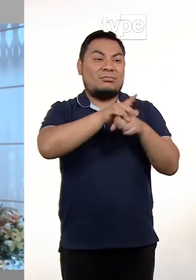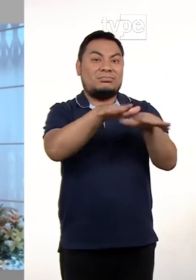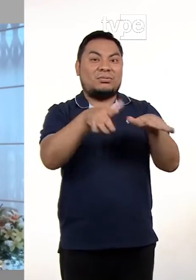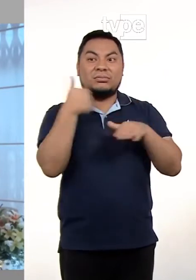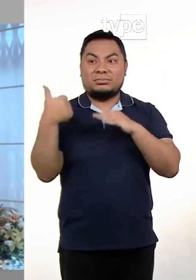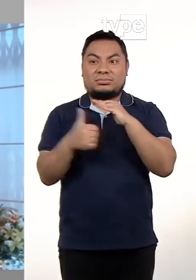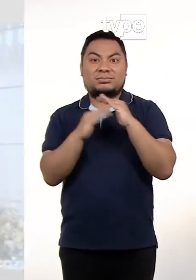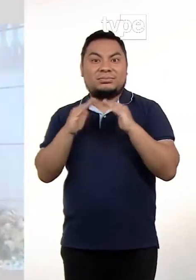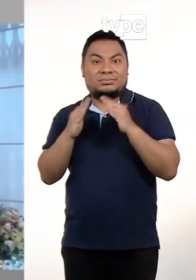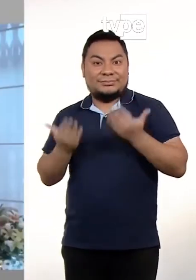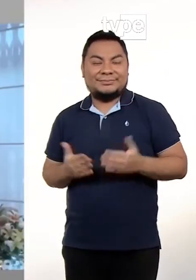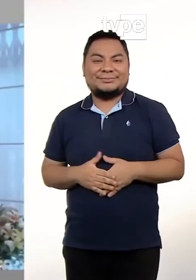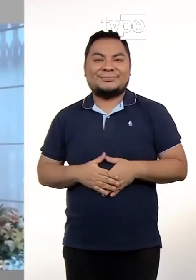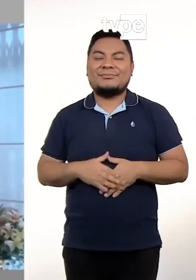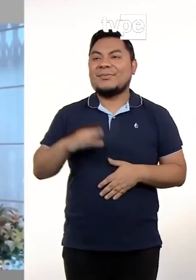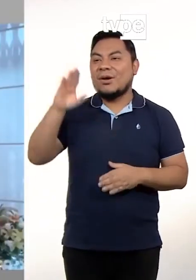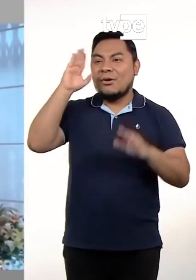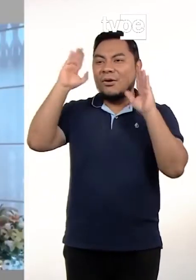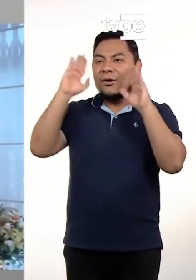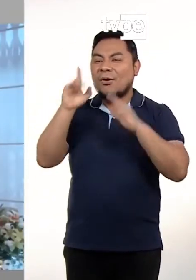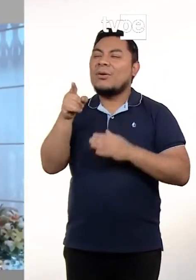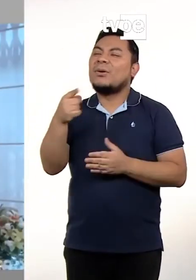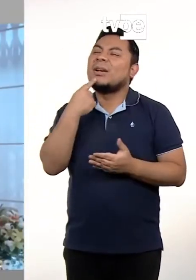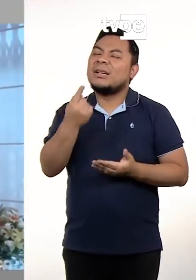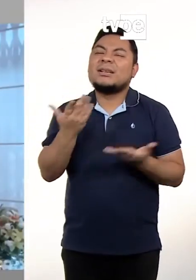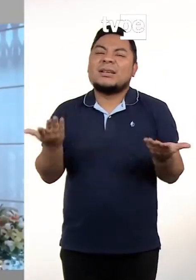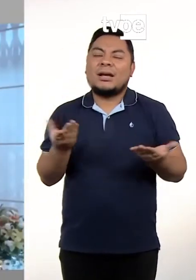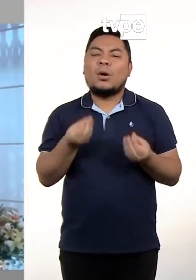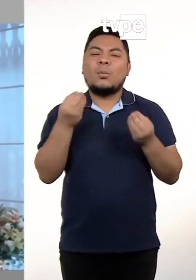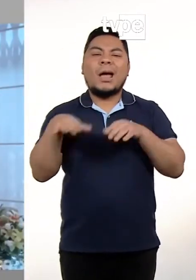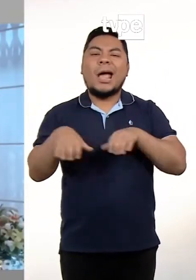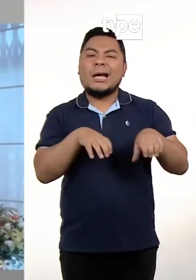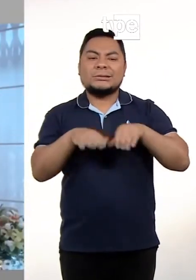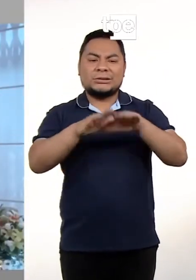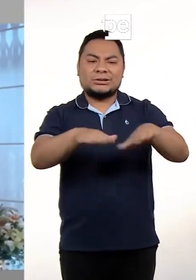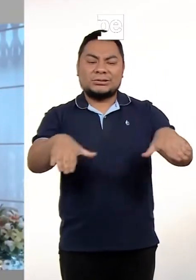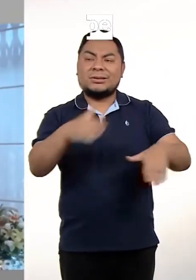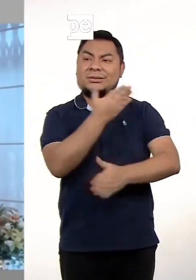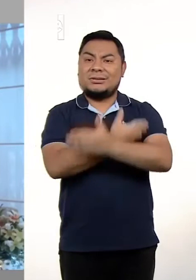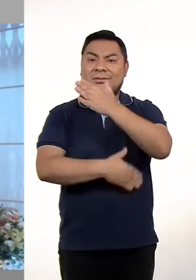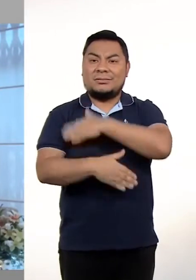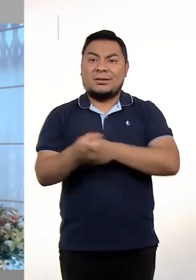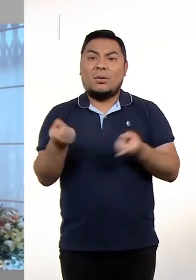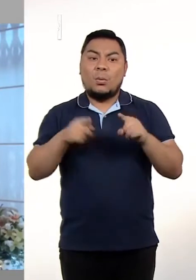de COVID-19. Lourdes, ¿qué medidas se debe tener con los niños con